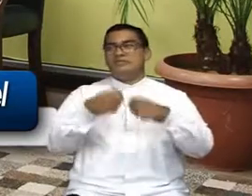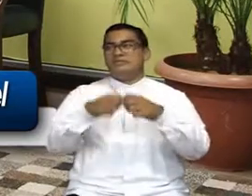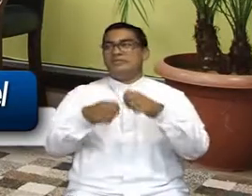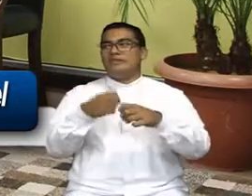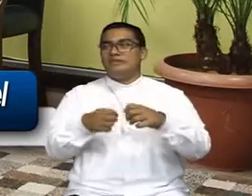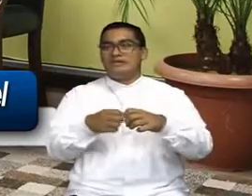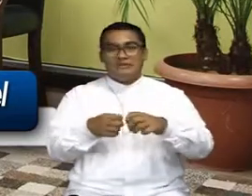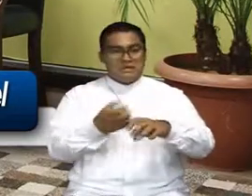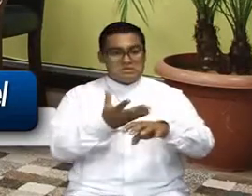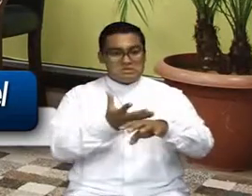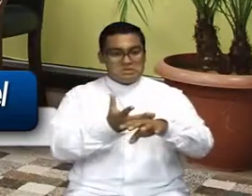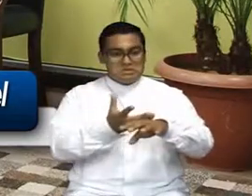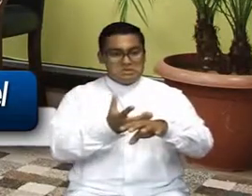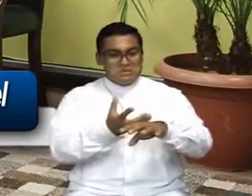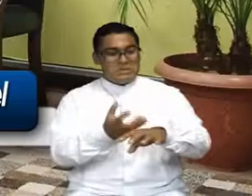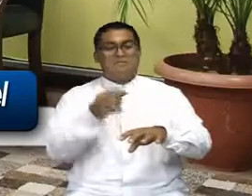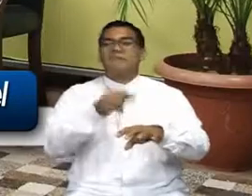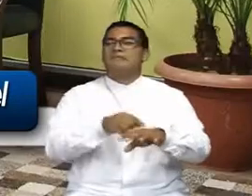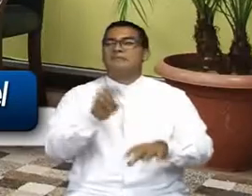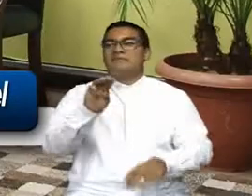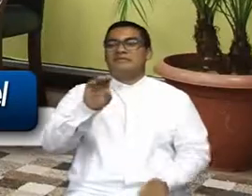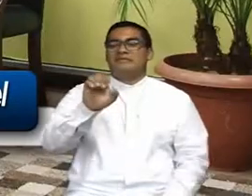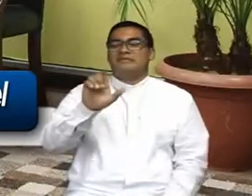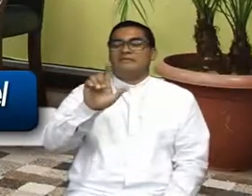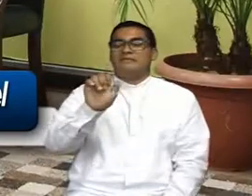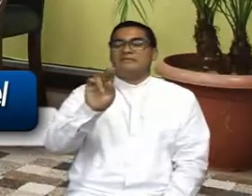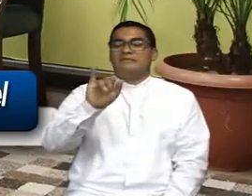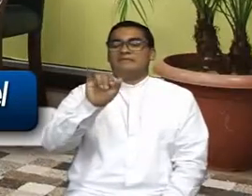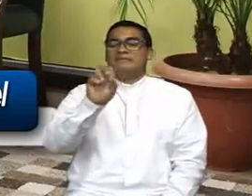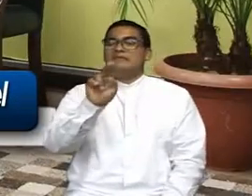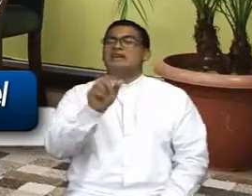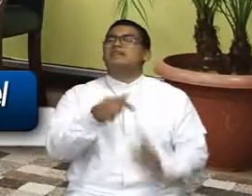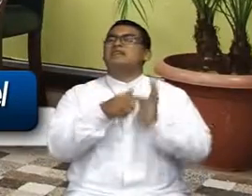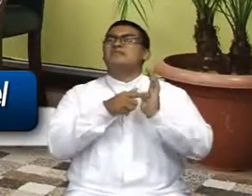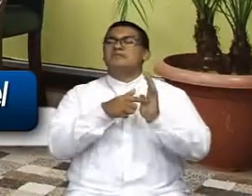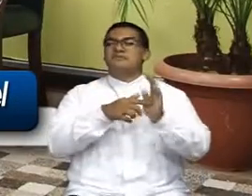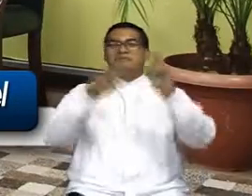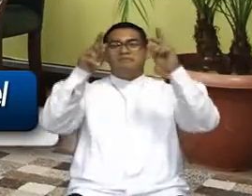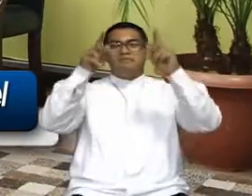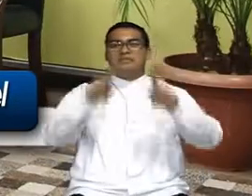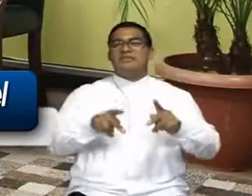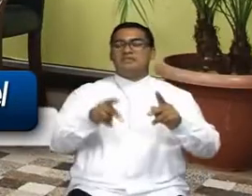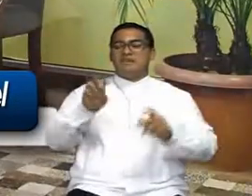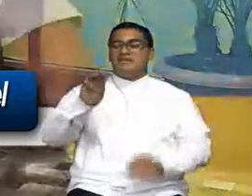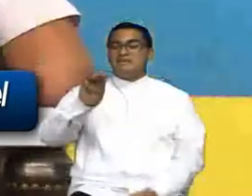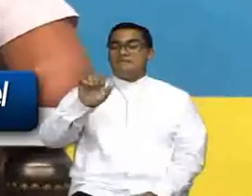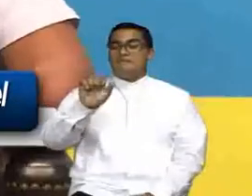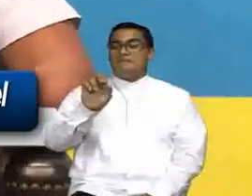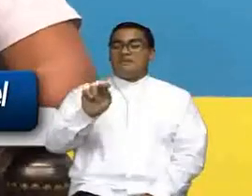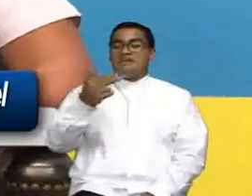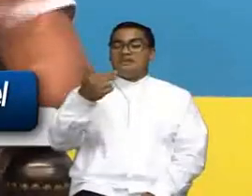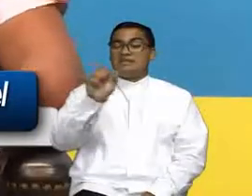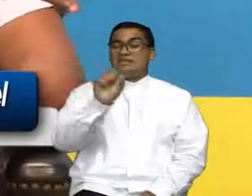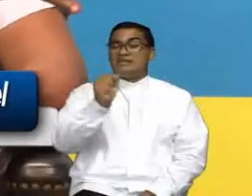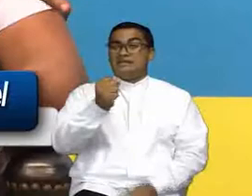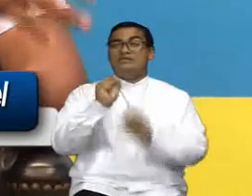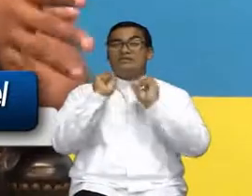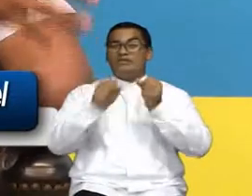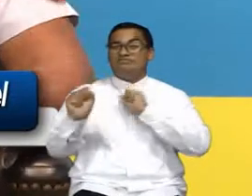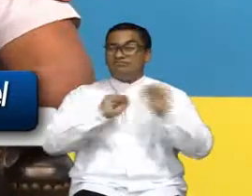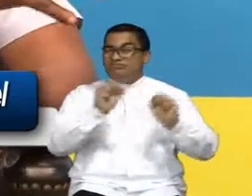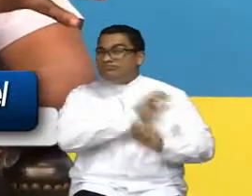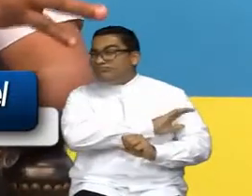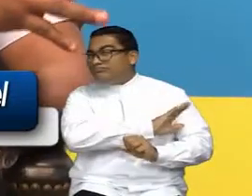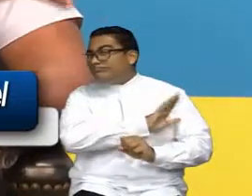déficit de melanina. En este caso de las manchas, las personas pueden acudir al dermatólogo, porque esto creo que lo